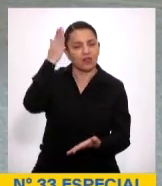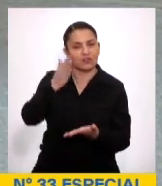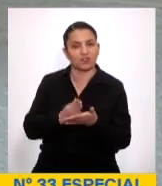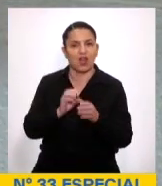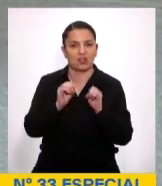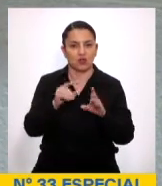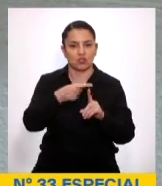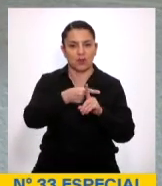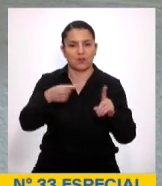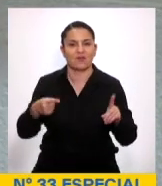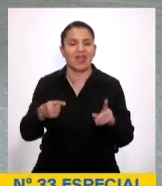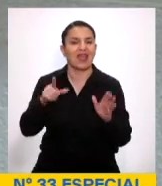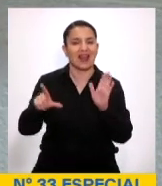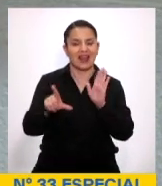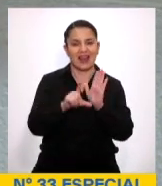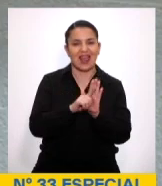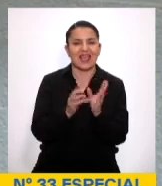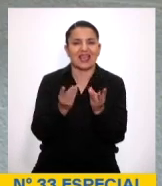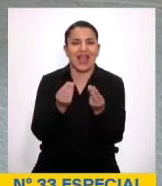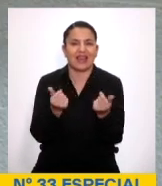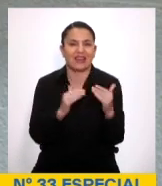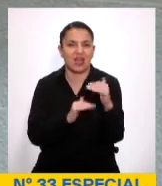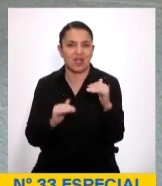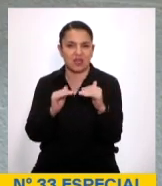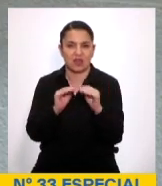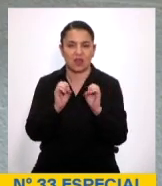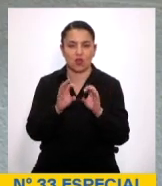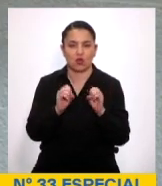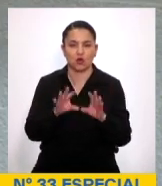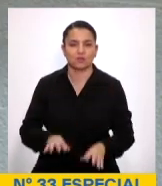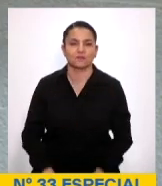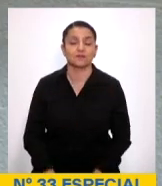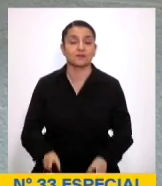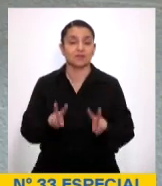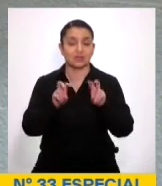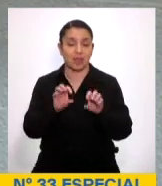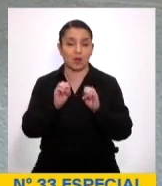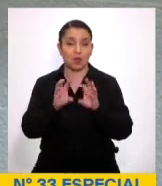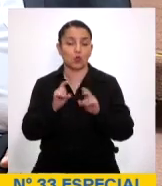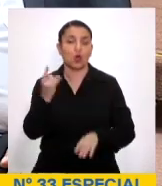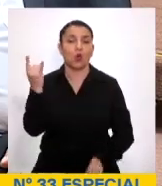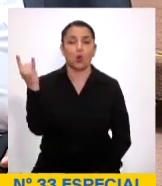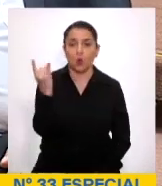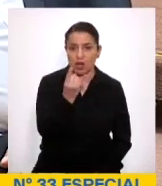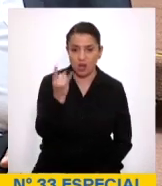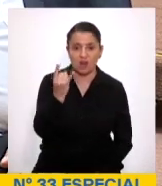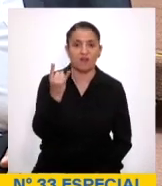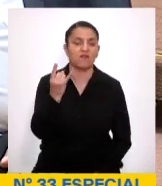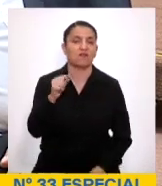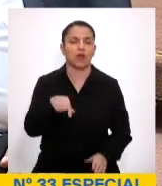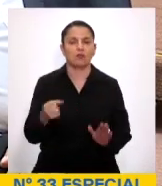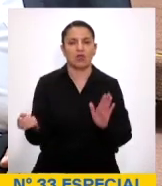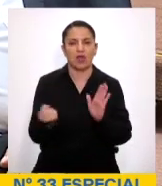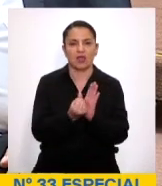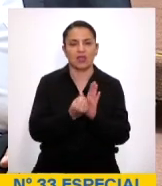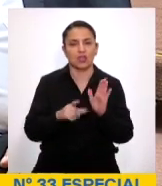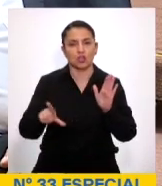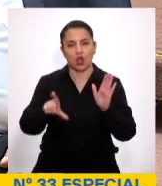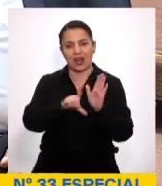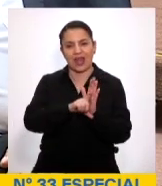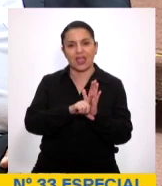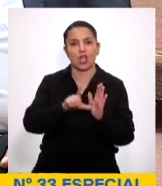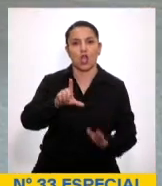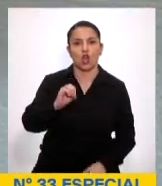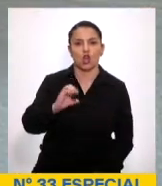como la ley sobre calidad y equidad en la educación en el ámbito de la educación Universitaria fue unito la Ley Orgánica constitucional de enseñanza lose